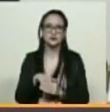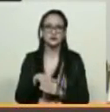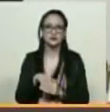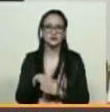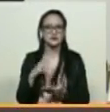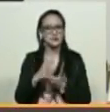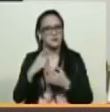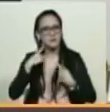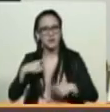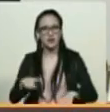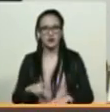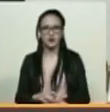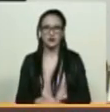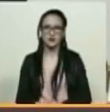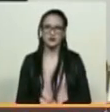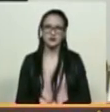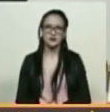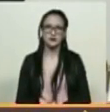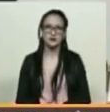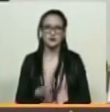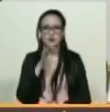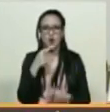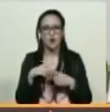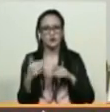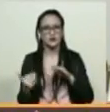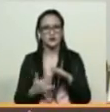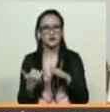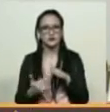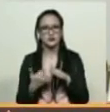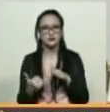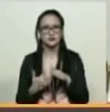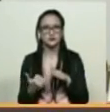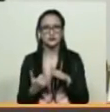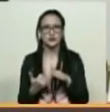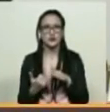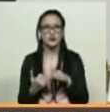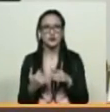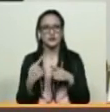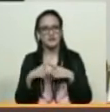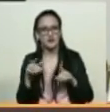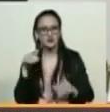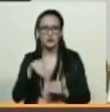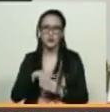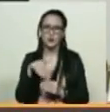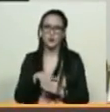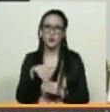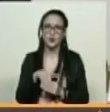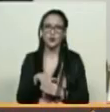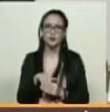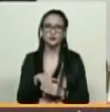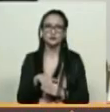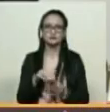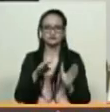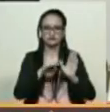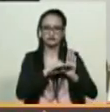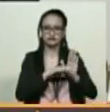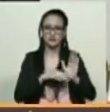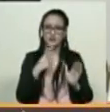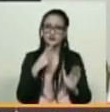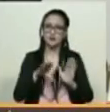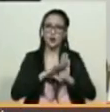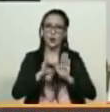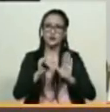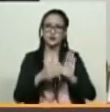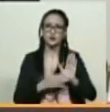pierdes. No hay ninguna institución diferente a la del voto, como está establecido aquí en la Constitución de la